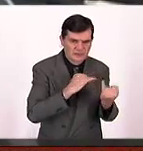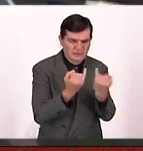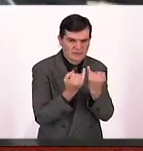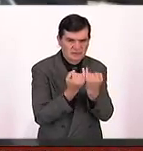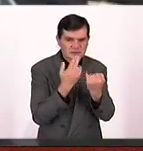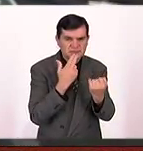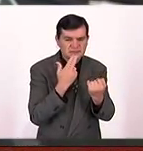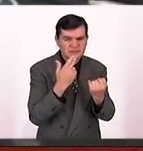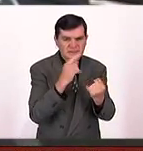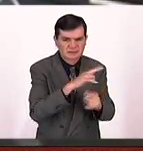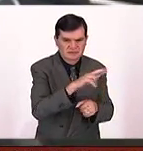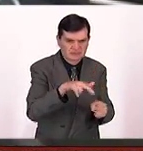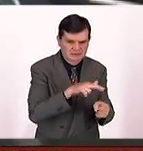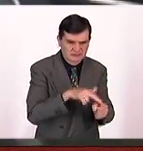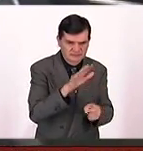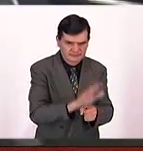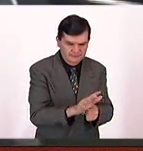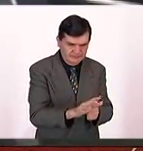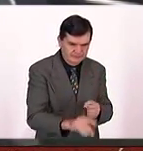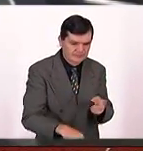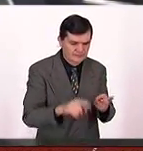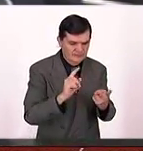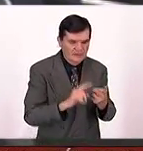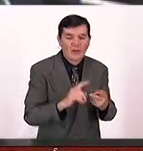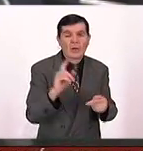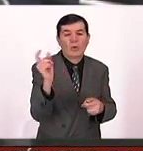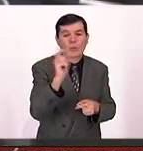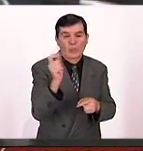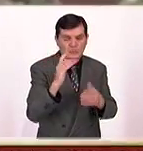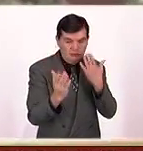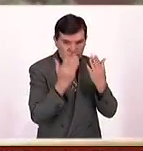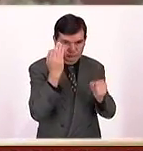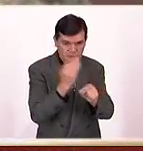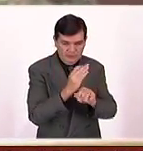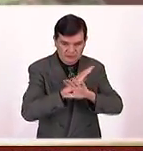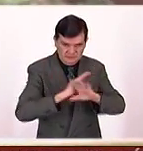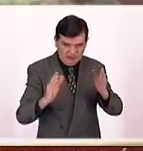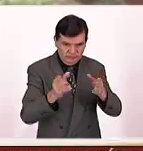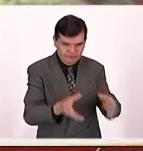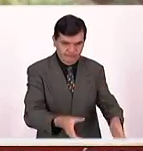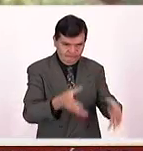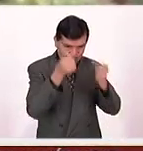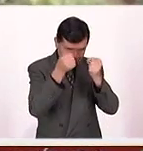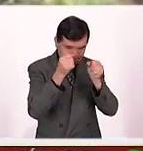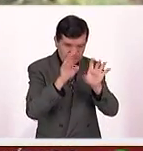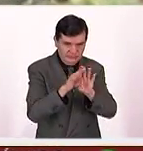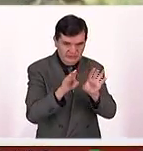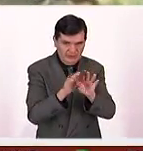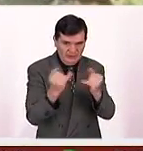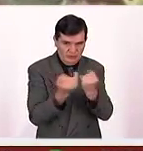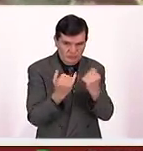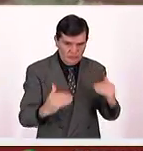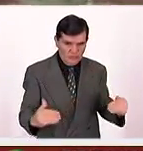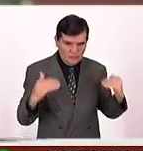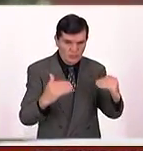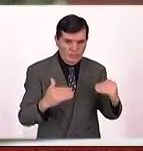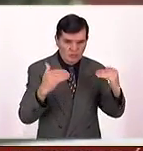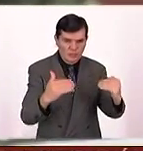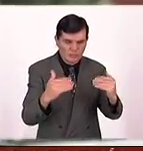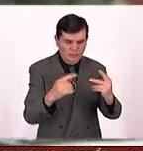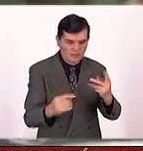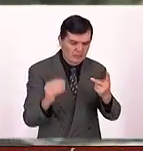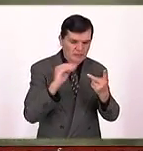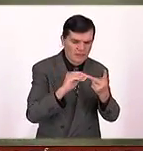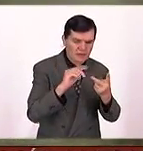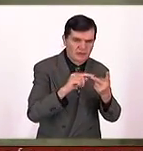estar en una región en específico. Una vez que el estudiante adquiere estos conocimientos básicos o a la par de ello, también lo